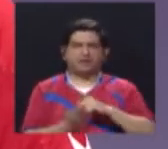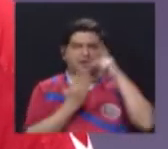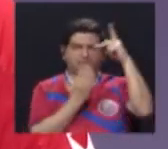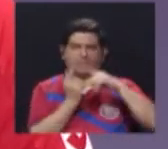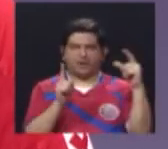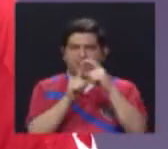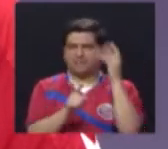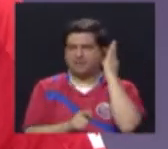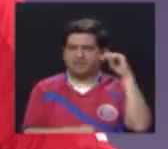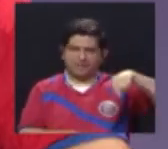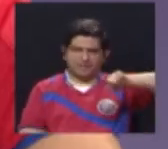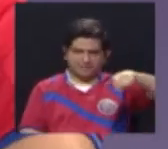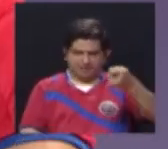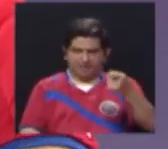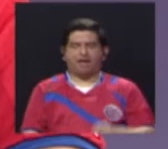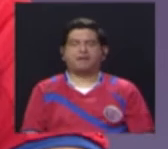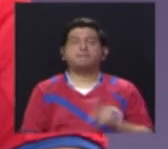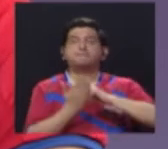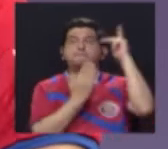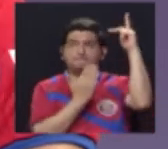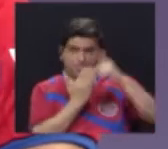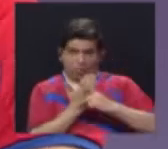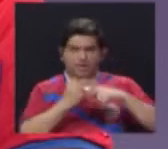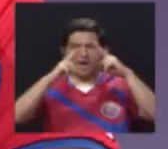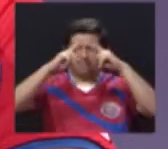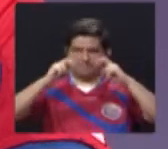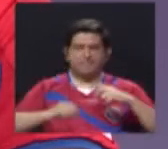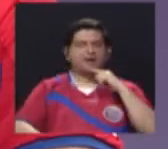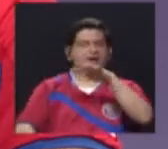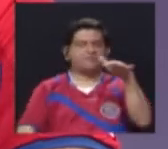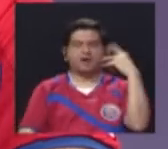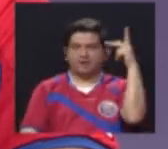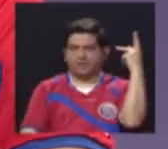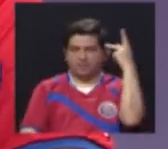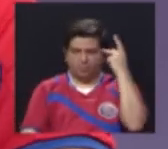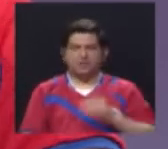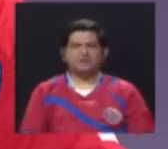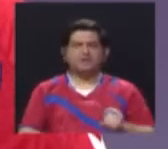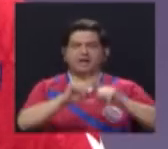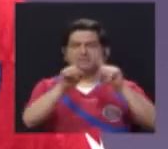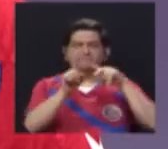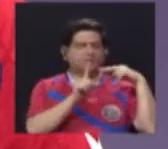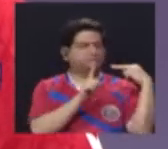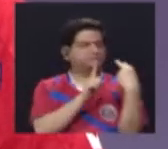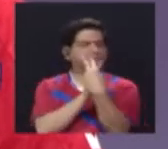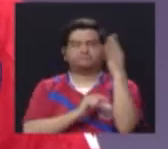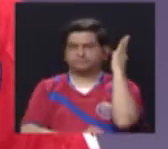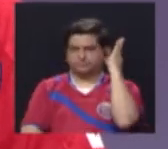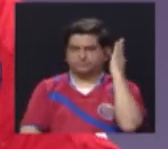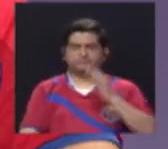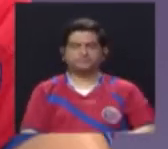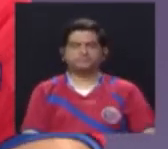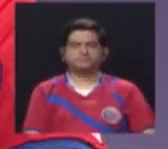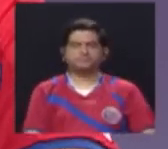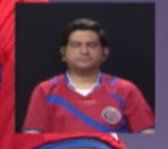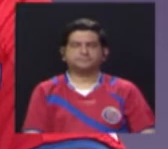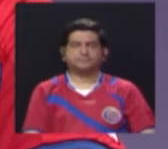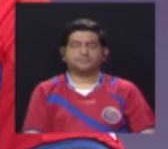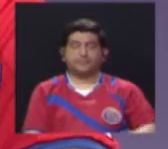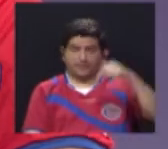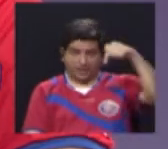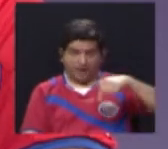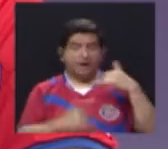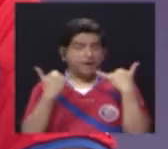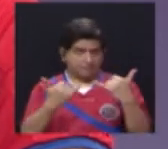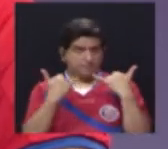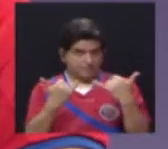mujer de este canal este es un programa de análisis de la realidad política desde diversas miradas femeninas estamos